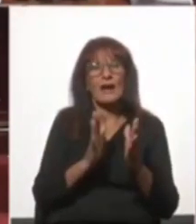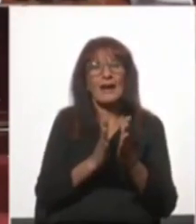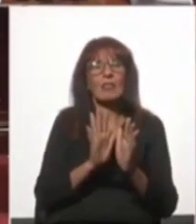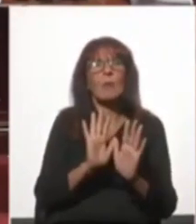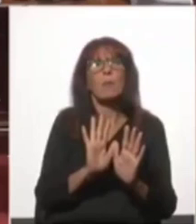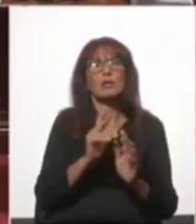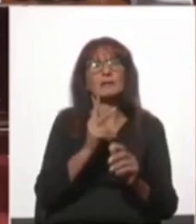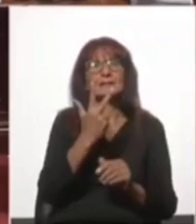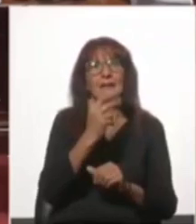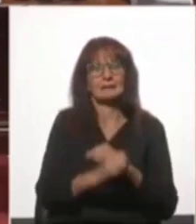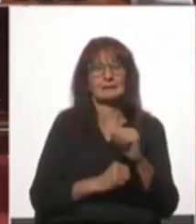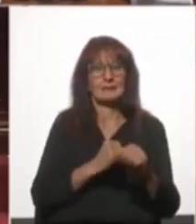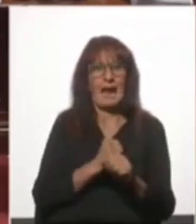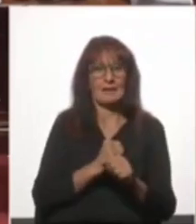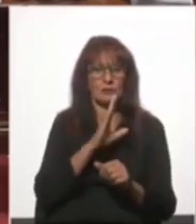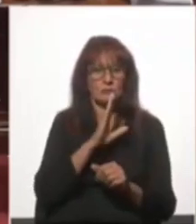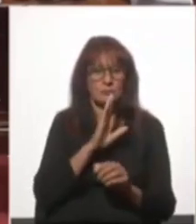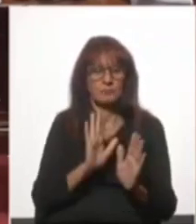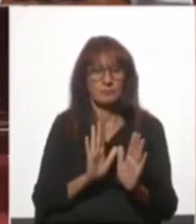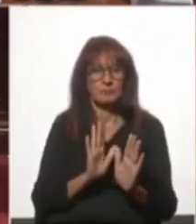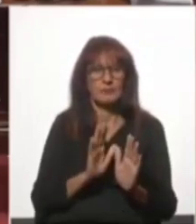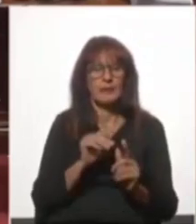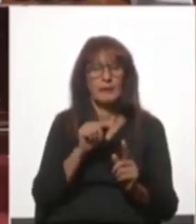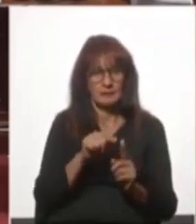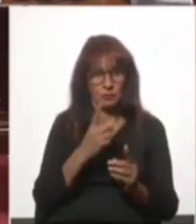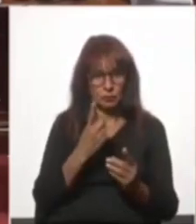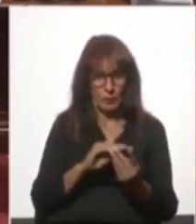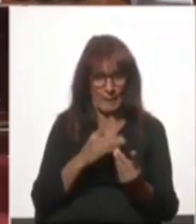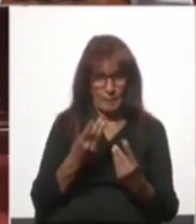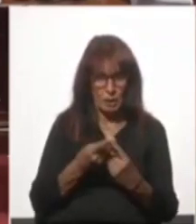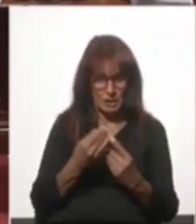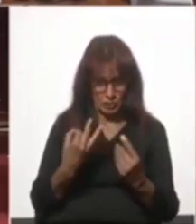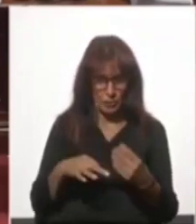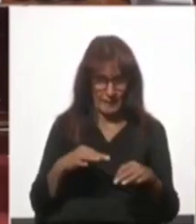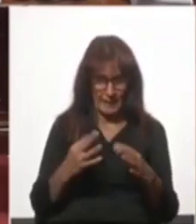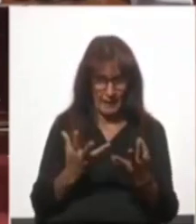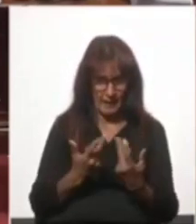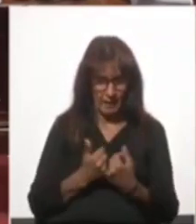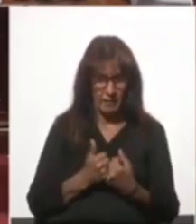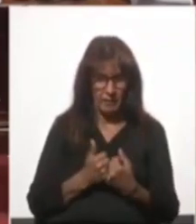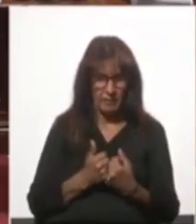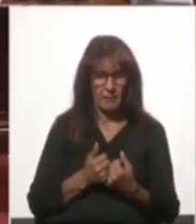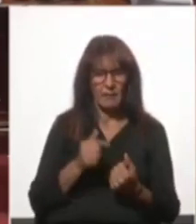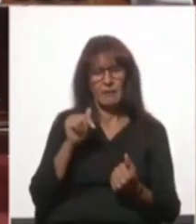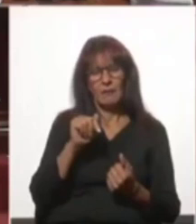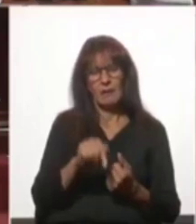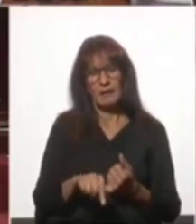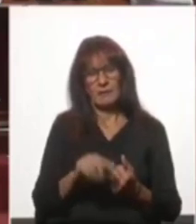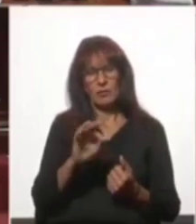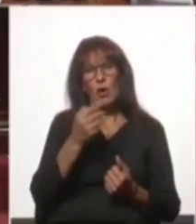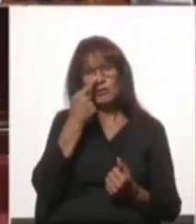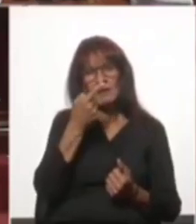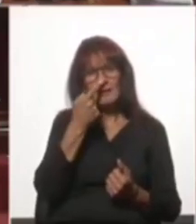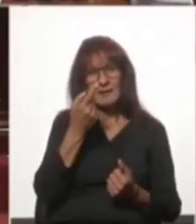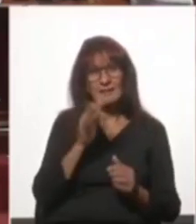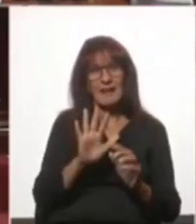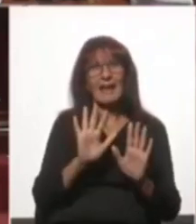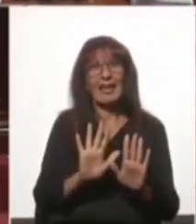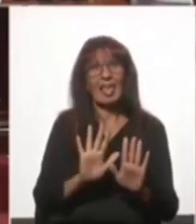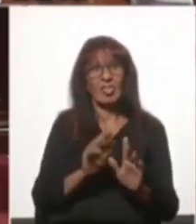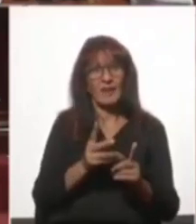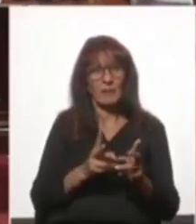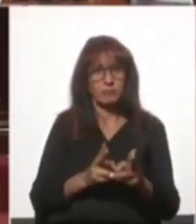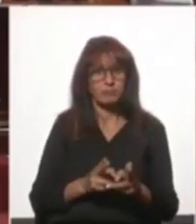¿Alguien puede pensar realmente que esa es una proyección razonable? Que en este contexto los intereses de deuda se queden quietos